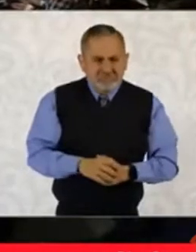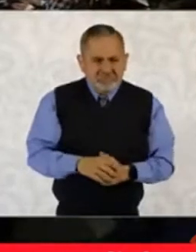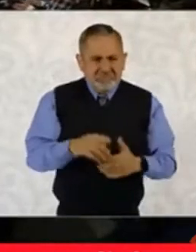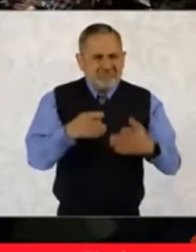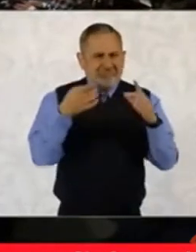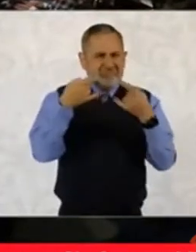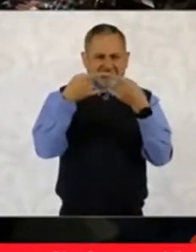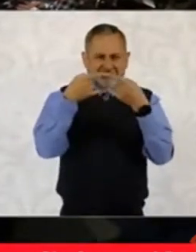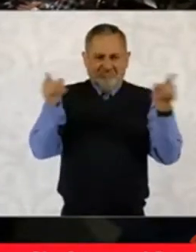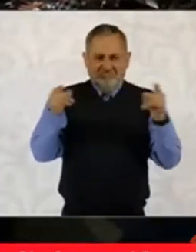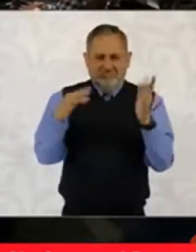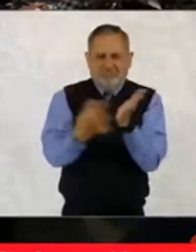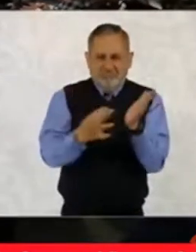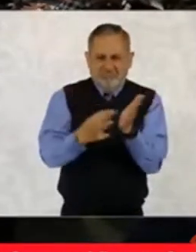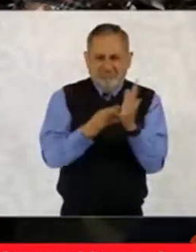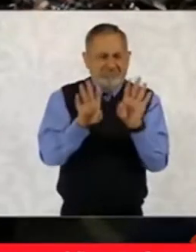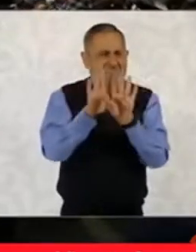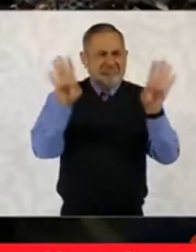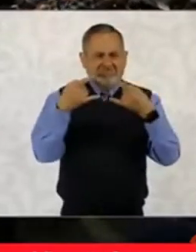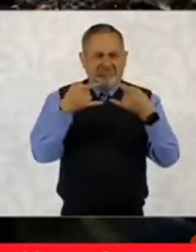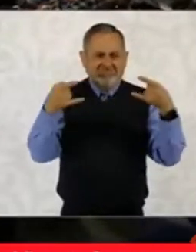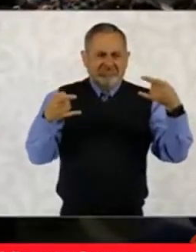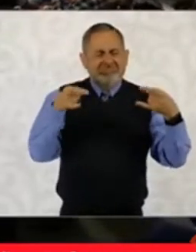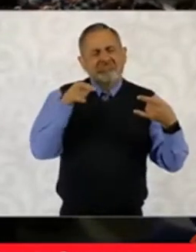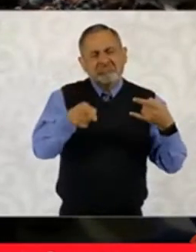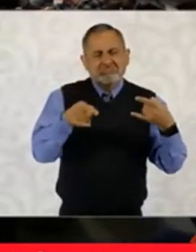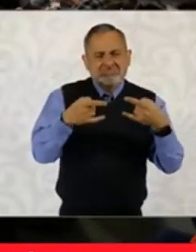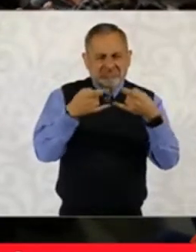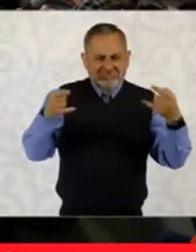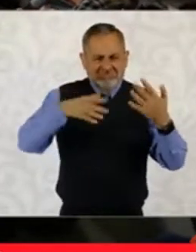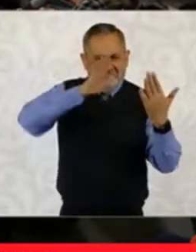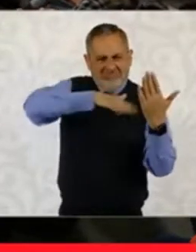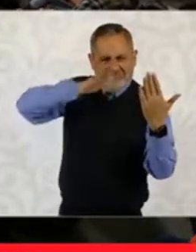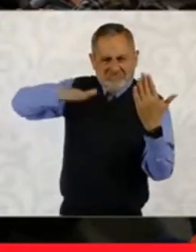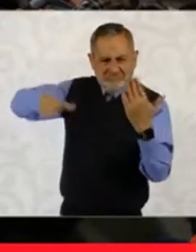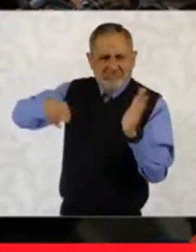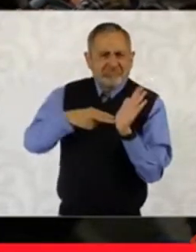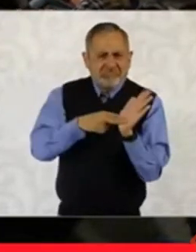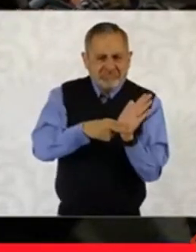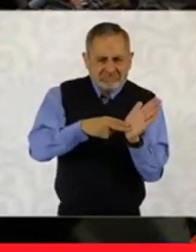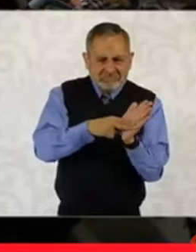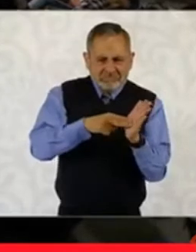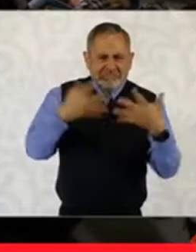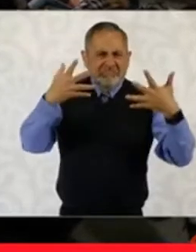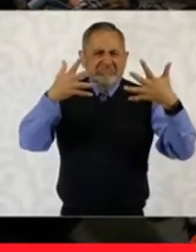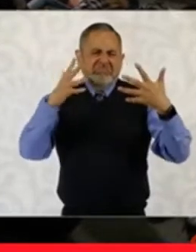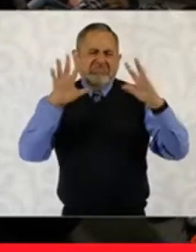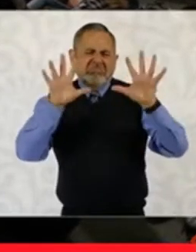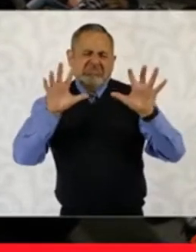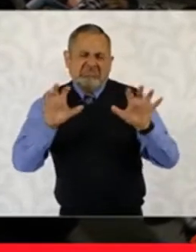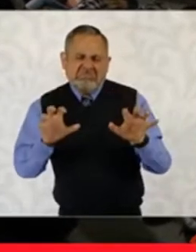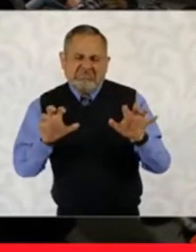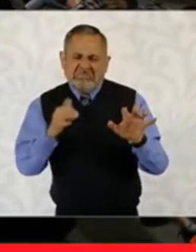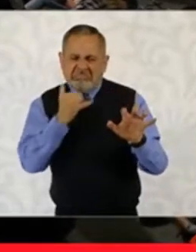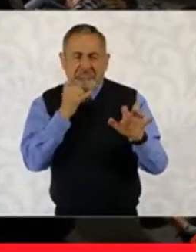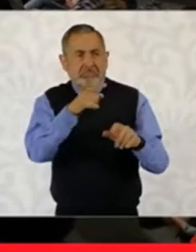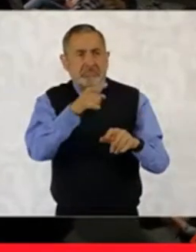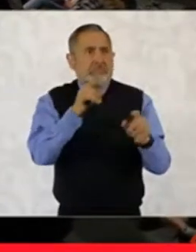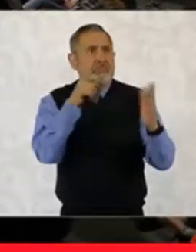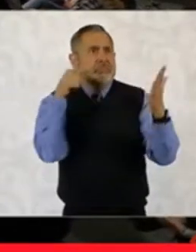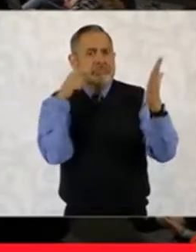un zaguán de lámina que pues ya está de negro, pero ya está deteriorado, tiene marcas de